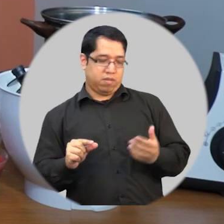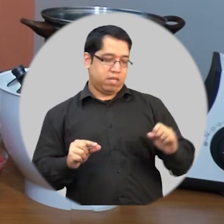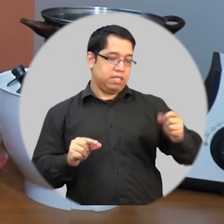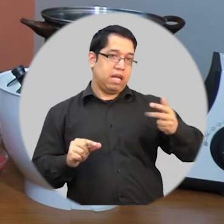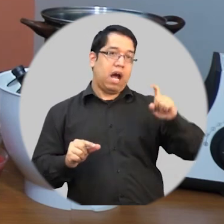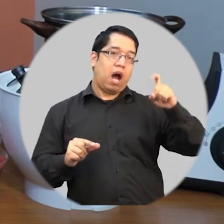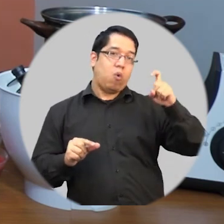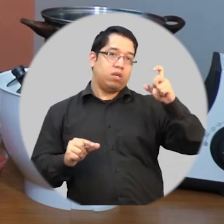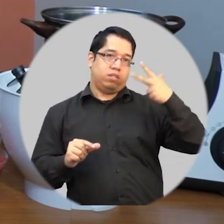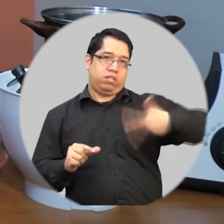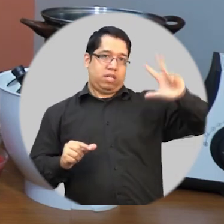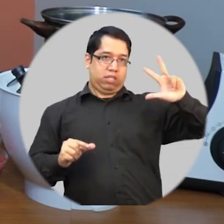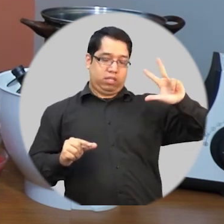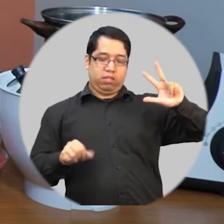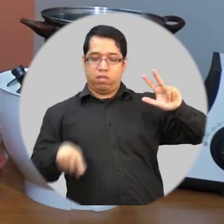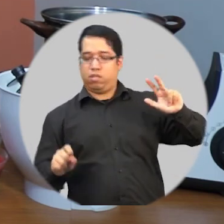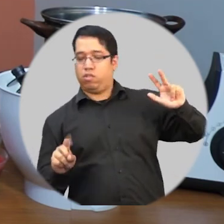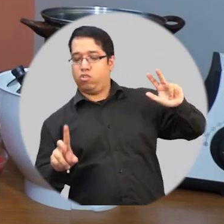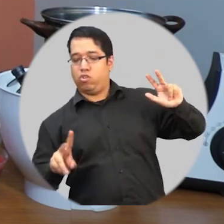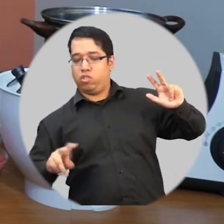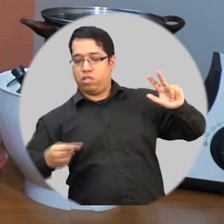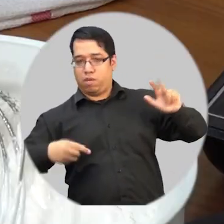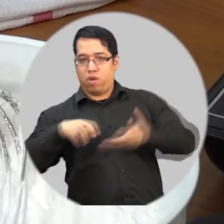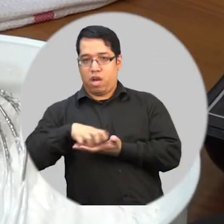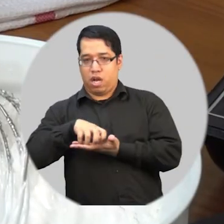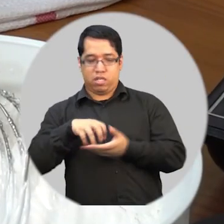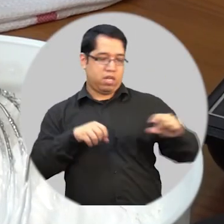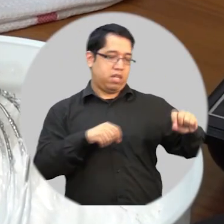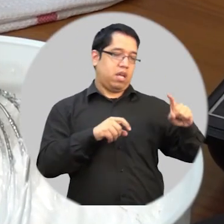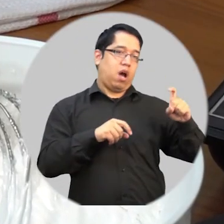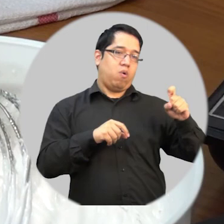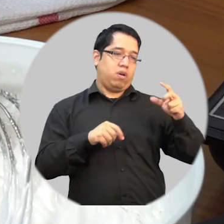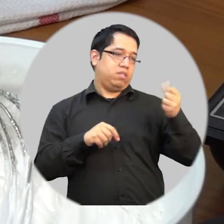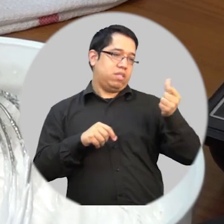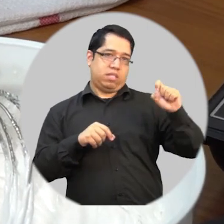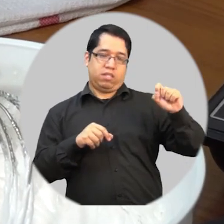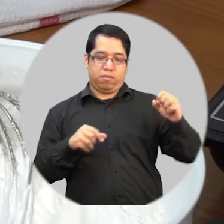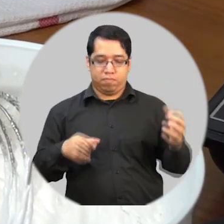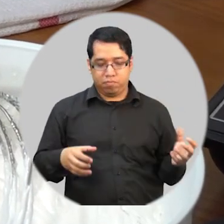12 gramos, sería 60 cc de agua. Hidratamos